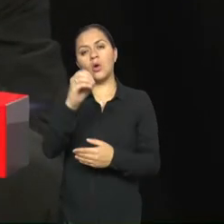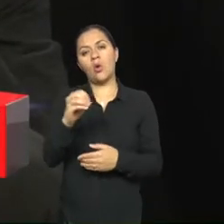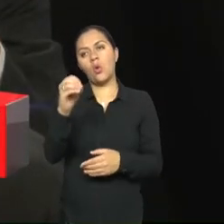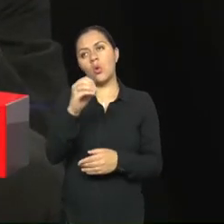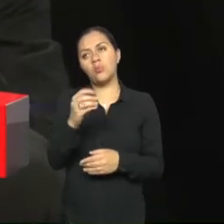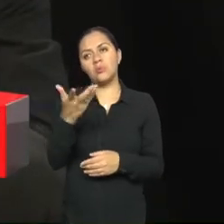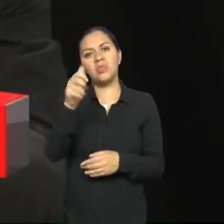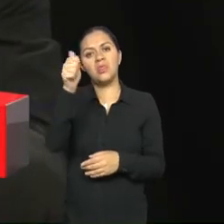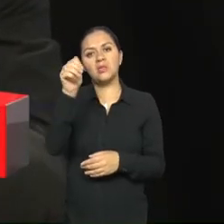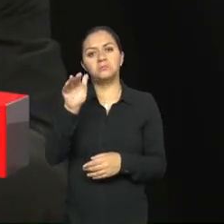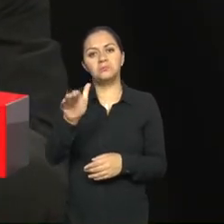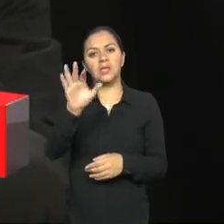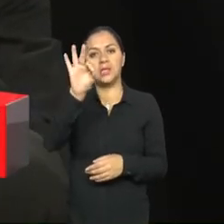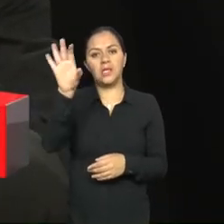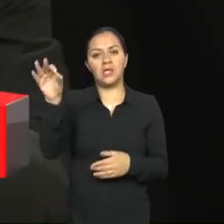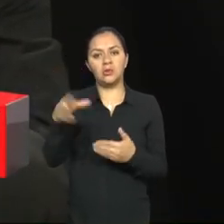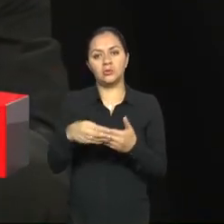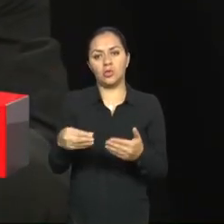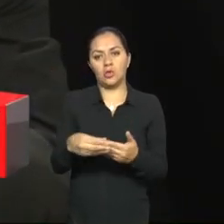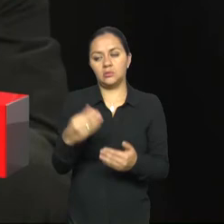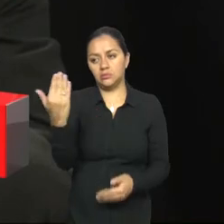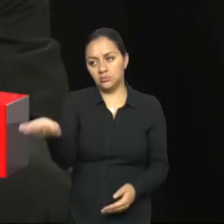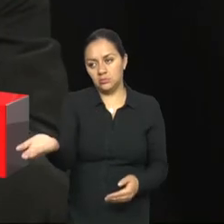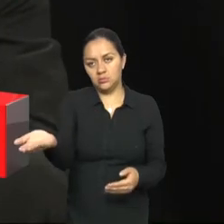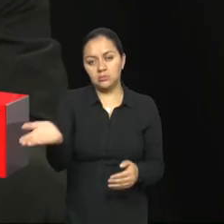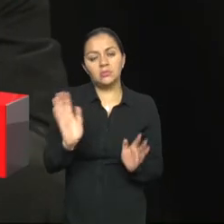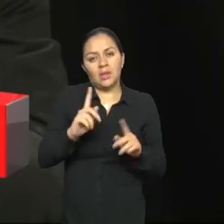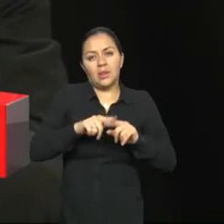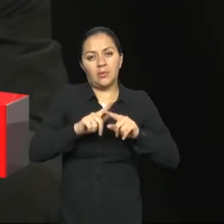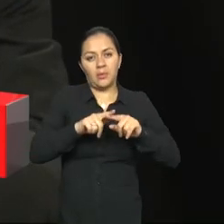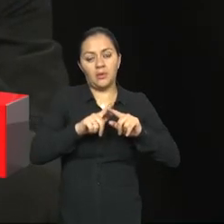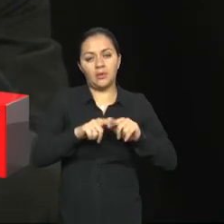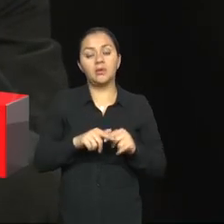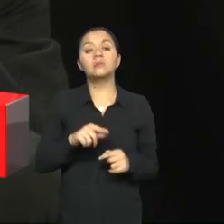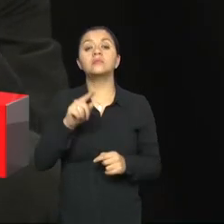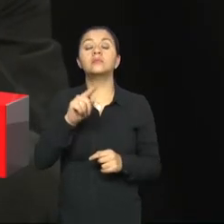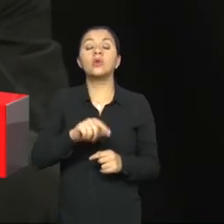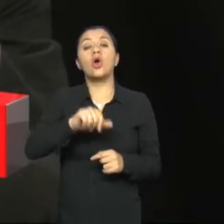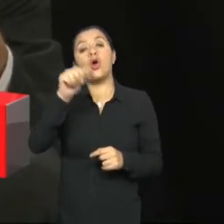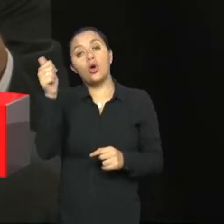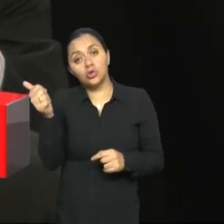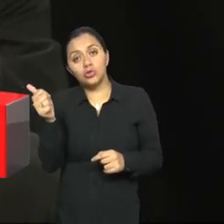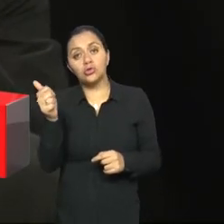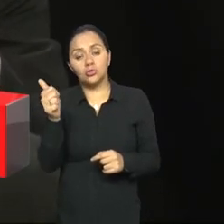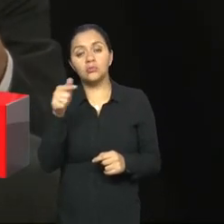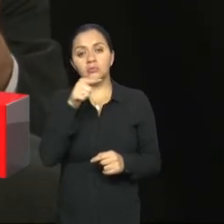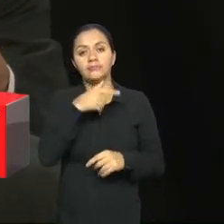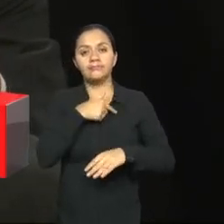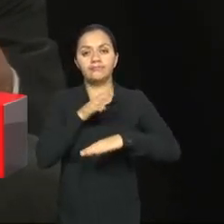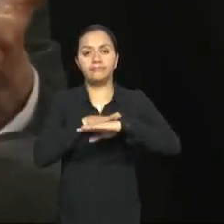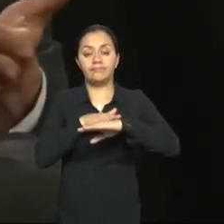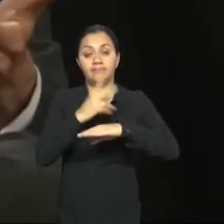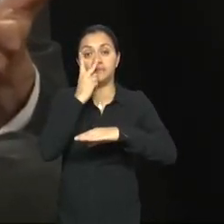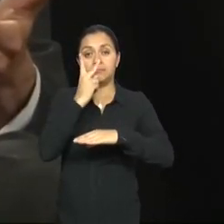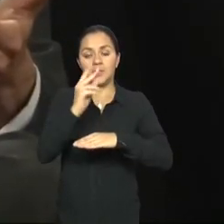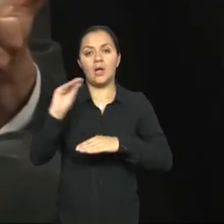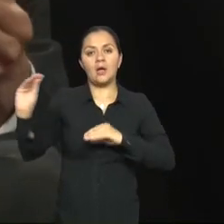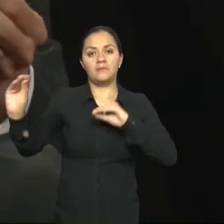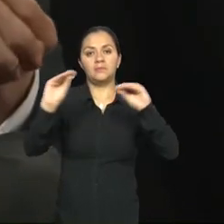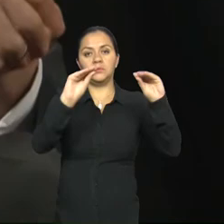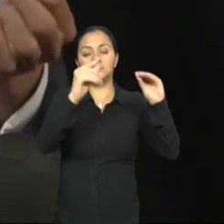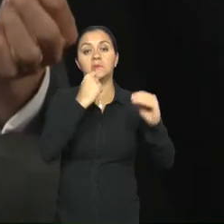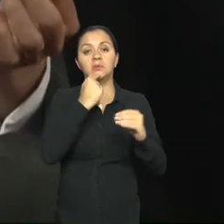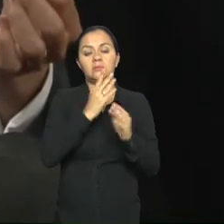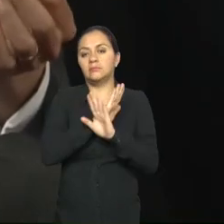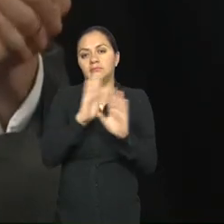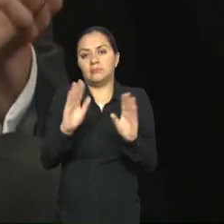de $10,500. Si es que vamos al tema coercitivo, bueno, se hace una llamada, se comunica y se lo ha quitado.